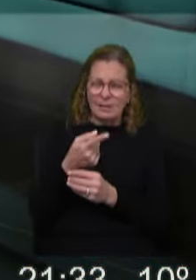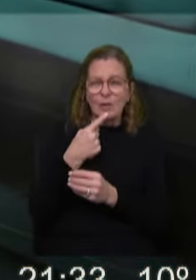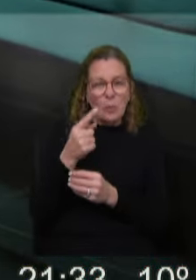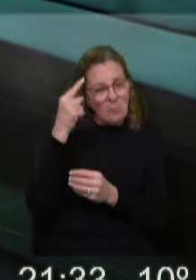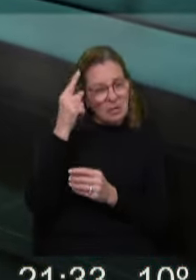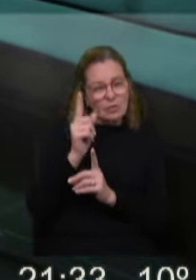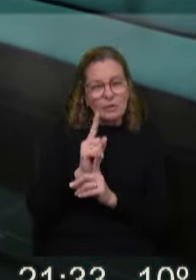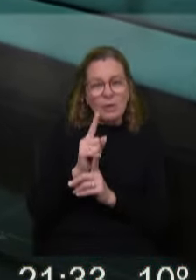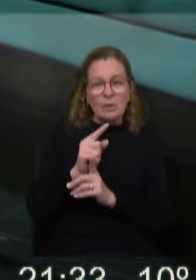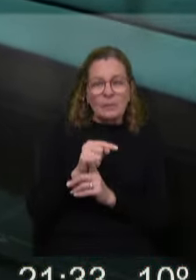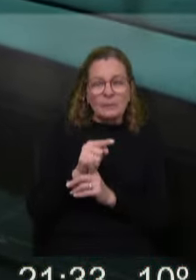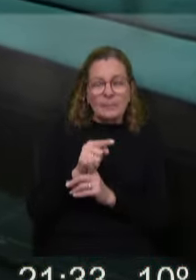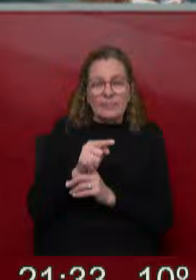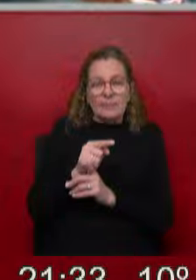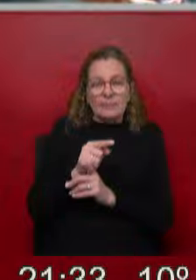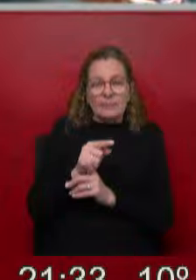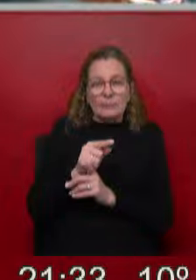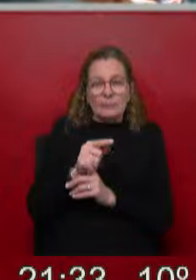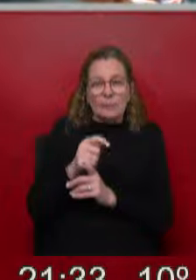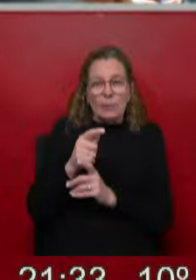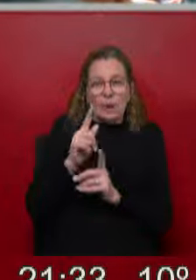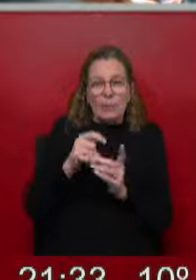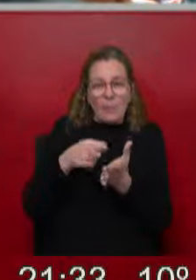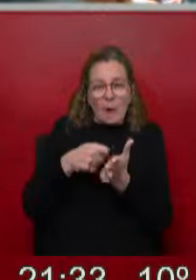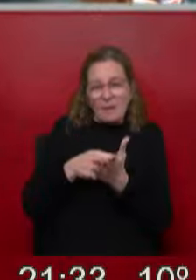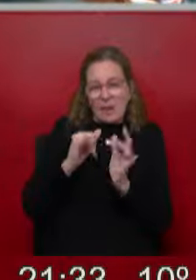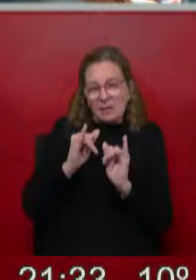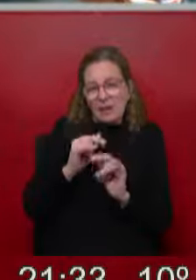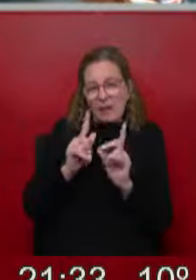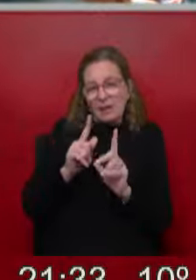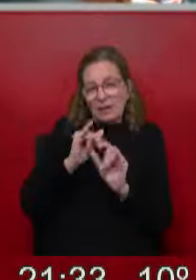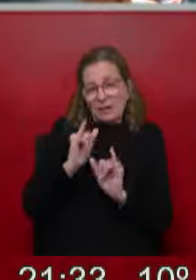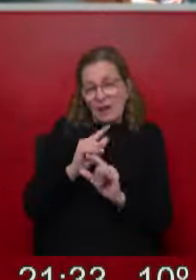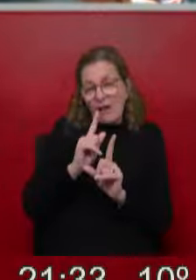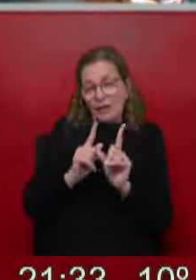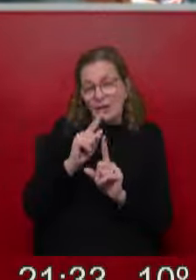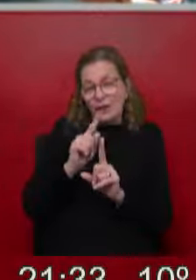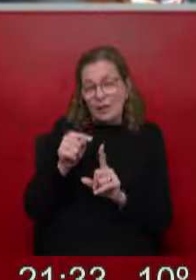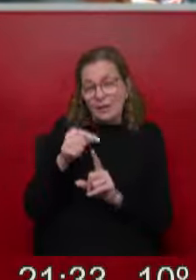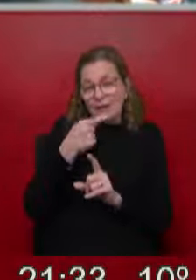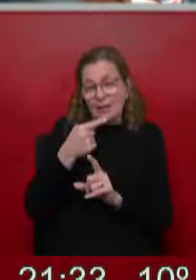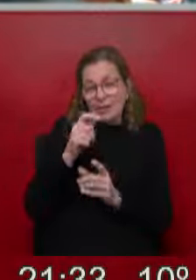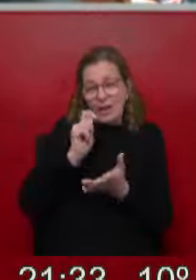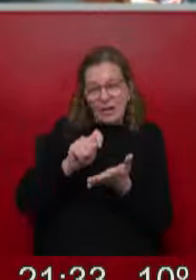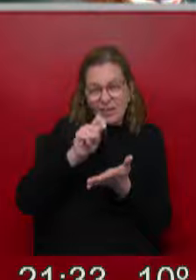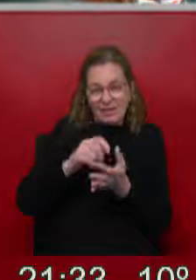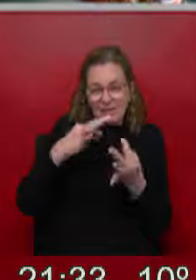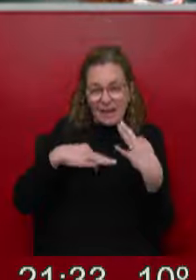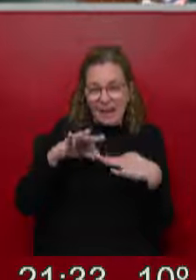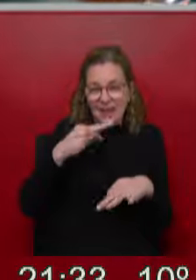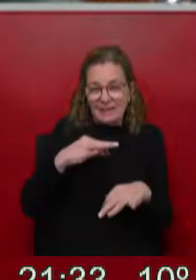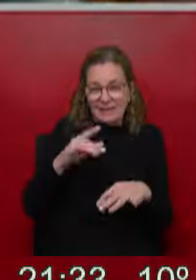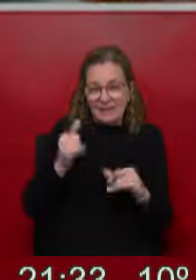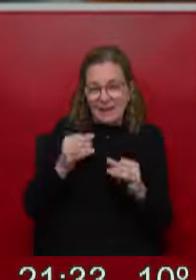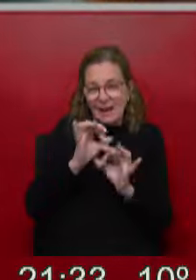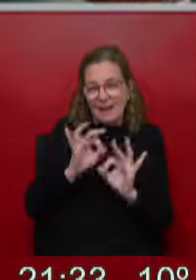Ninguno. Hay hechos sin un mango, con algún mango, pero todos así. Pero no. Eso de los guiones no. Ya sucede en la canción,